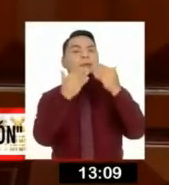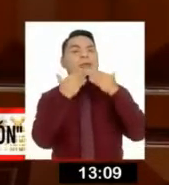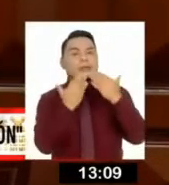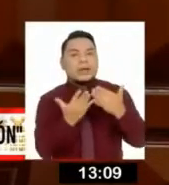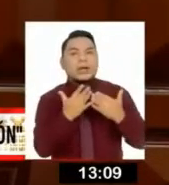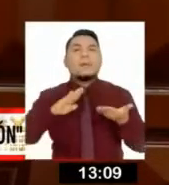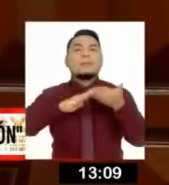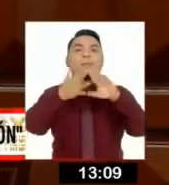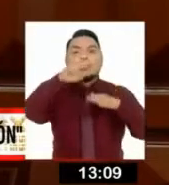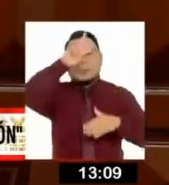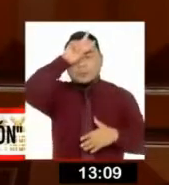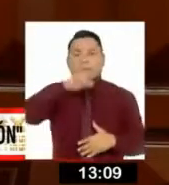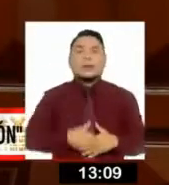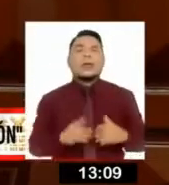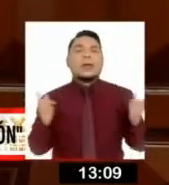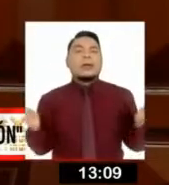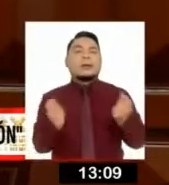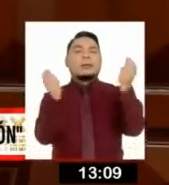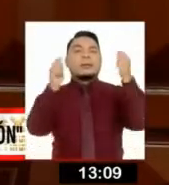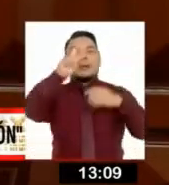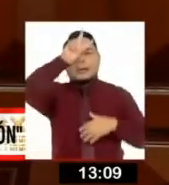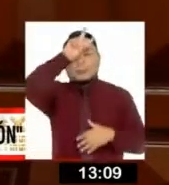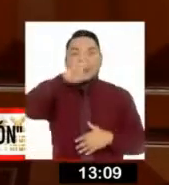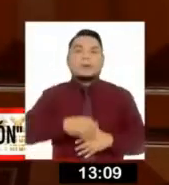gracias, pueblo peruano. ¡Viva el Perú!